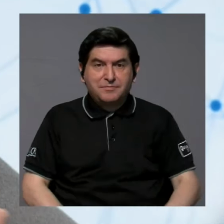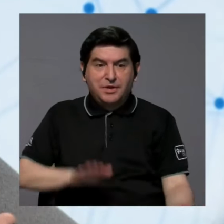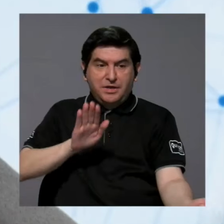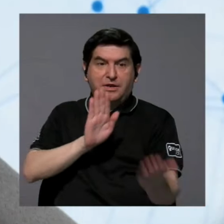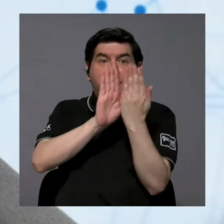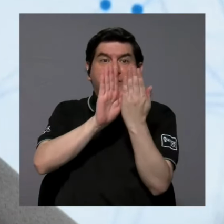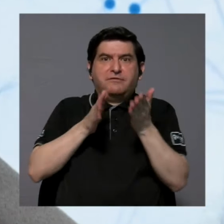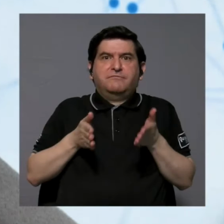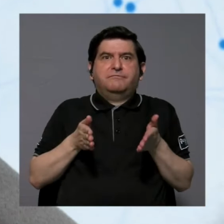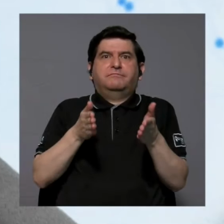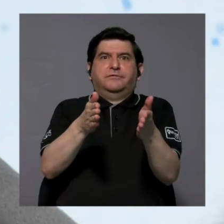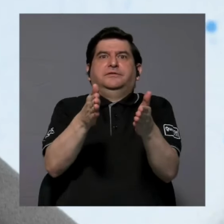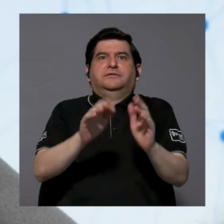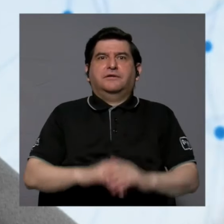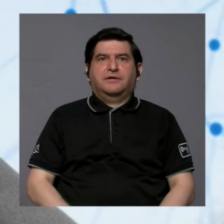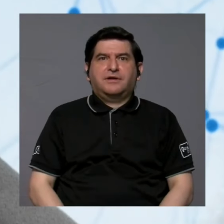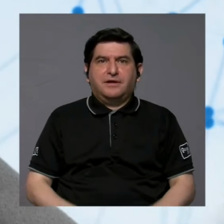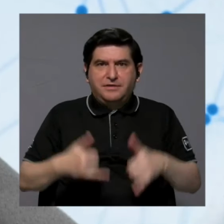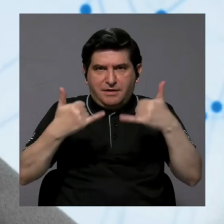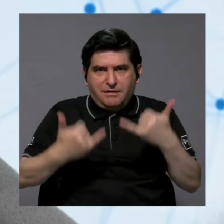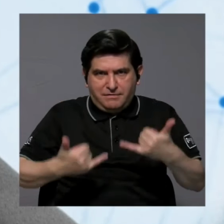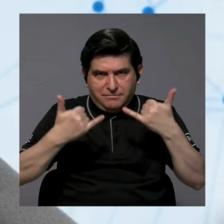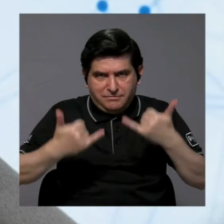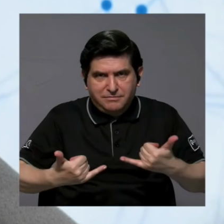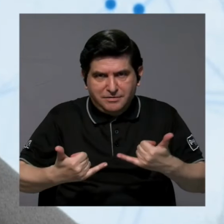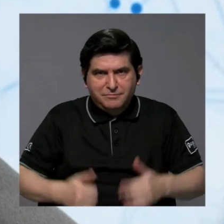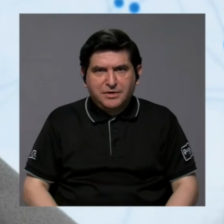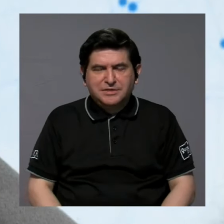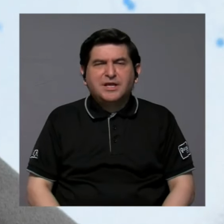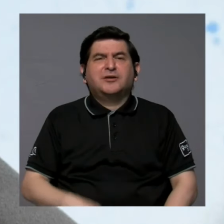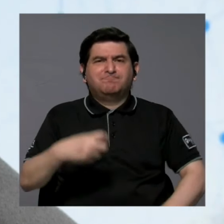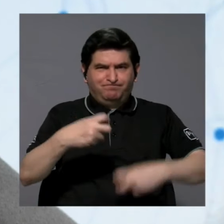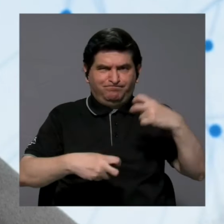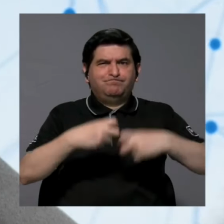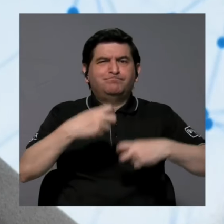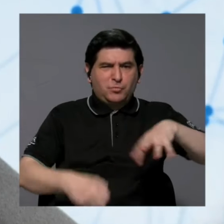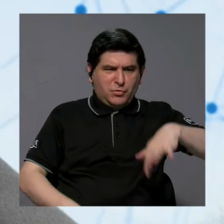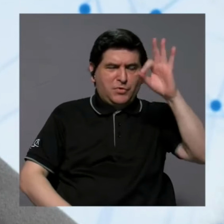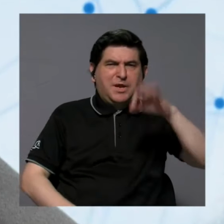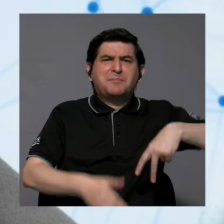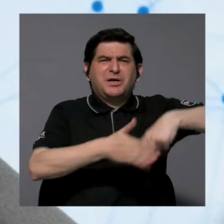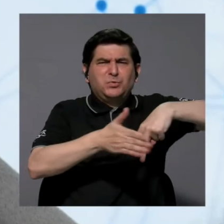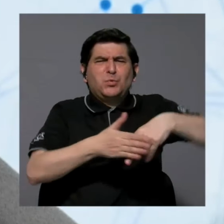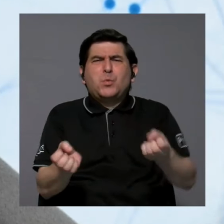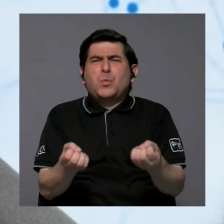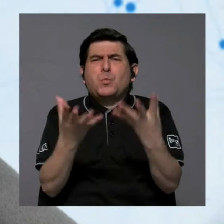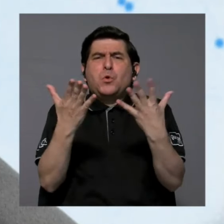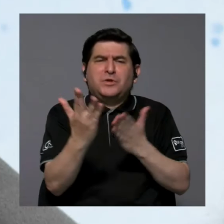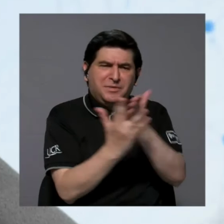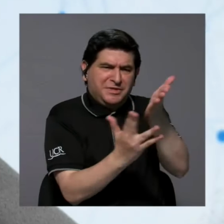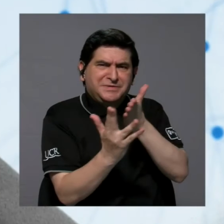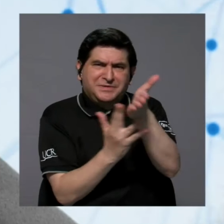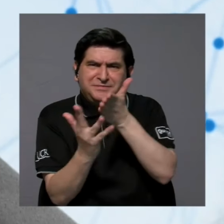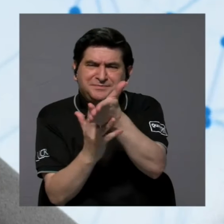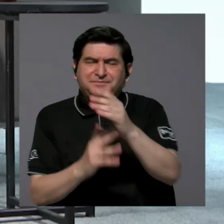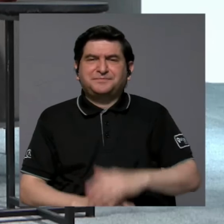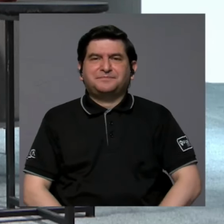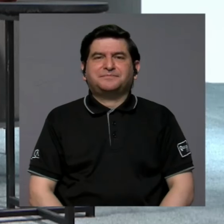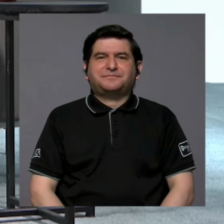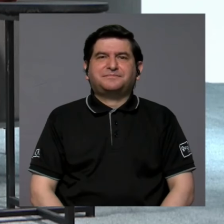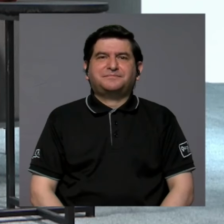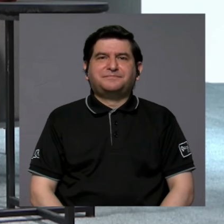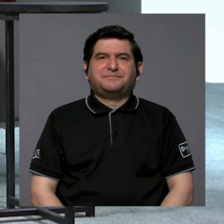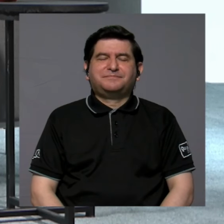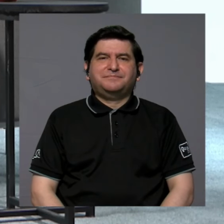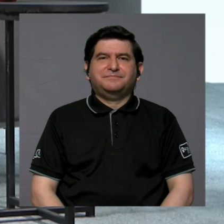se enfrente a nuestras calles en estos días tiene dificultades, hay muchas barreras de acceso.